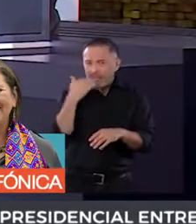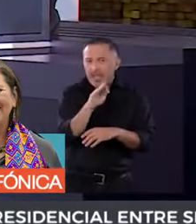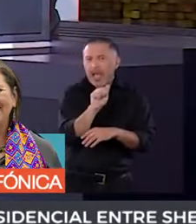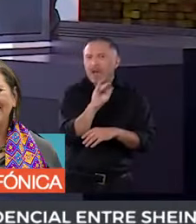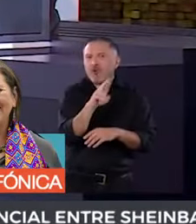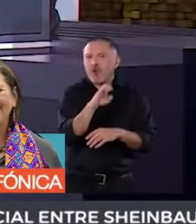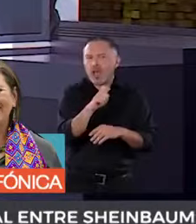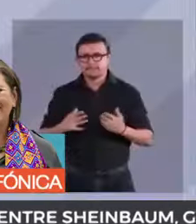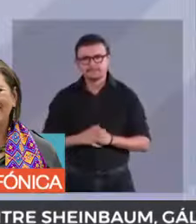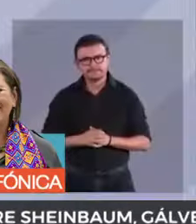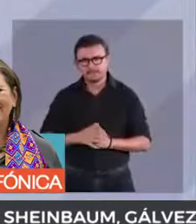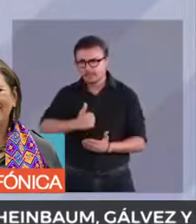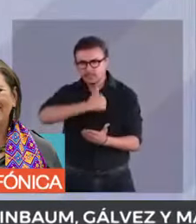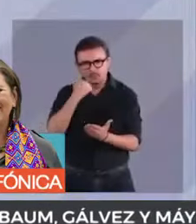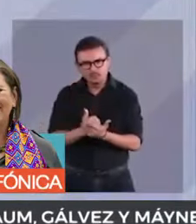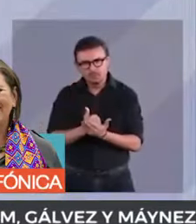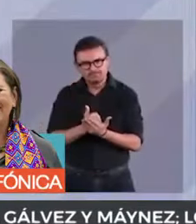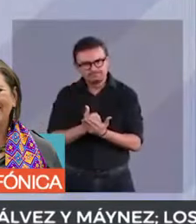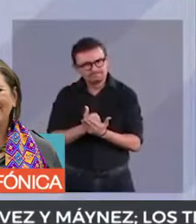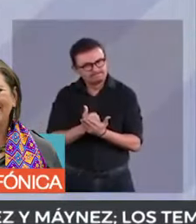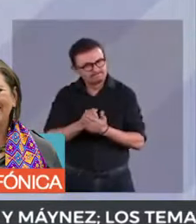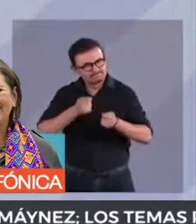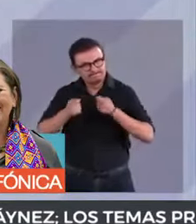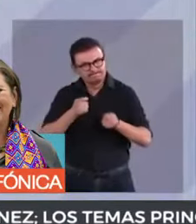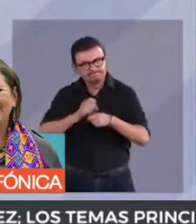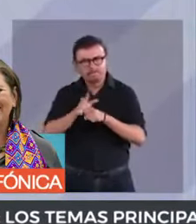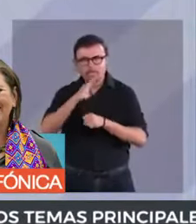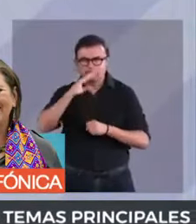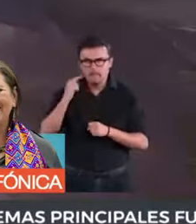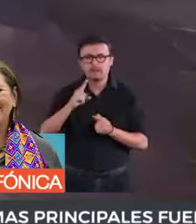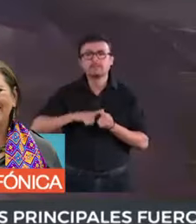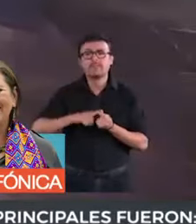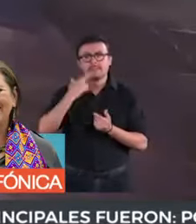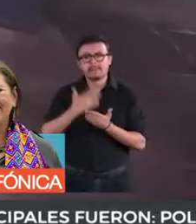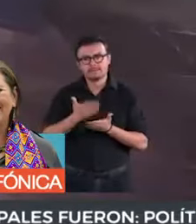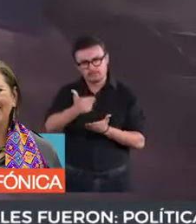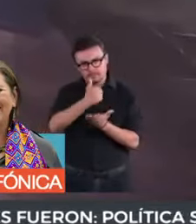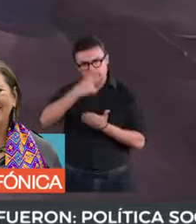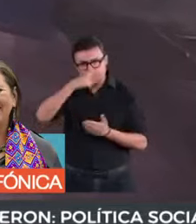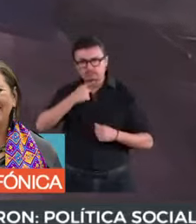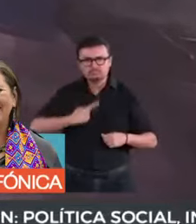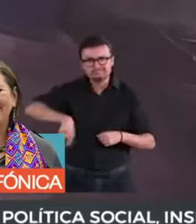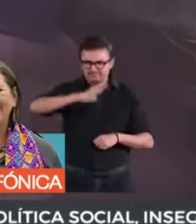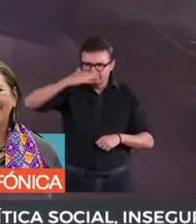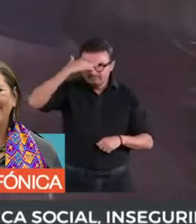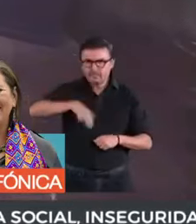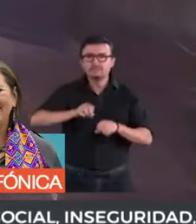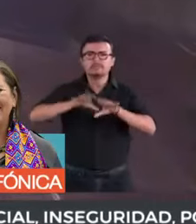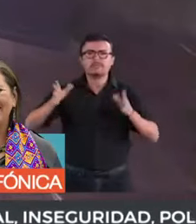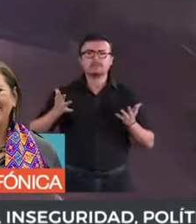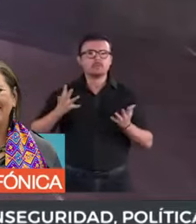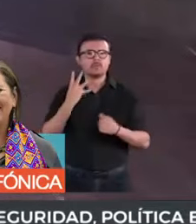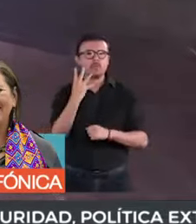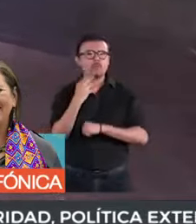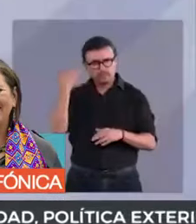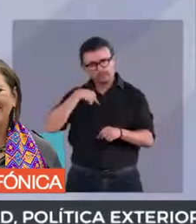gasolineros cómo les entregan facturas fiscales legales. Hay toda una red de corrupción ligada al gobierno a Morena. Por eso los llamé